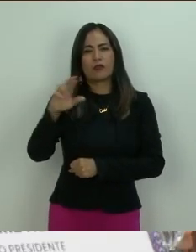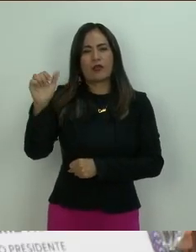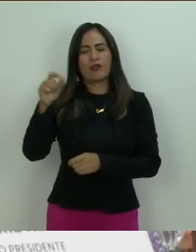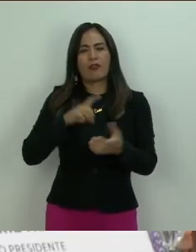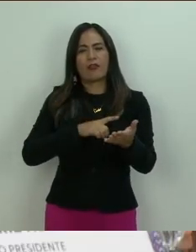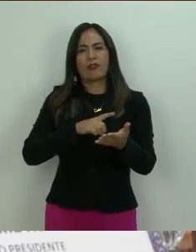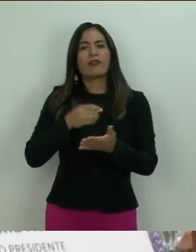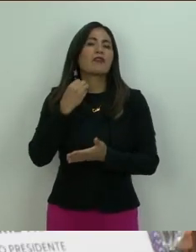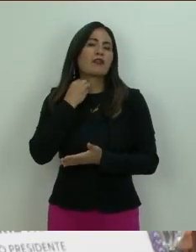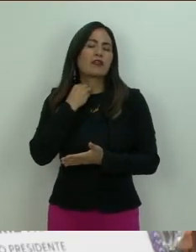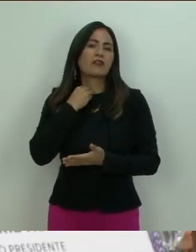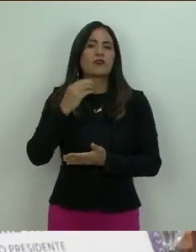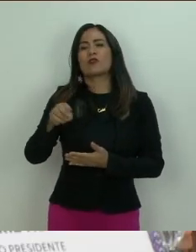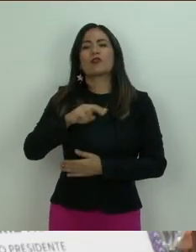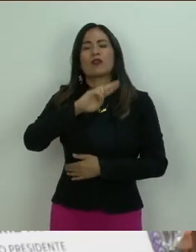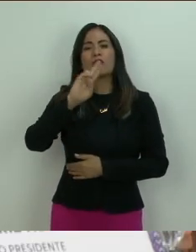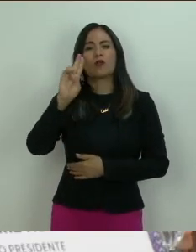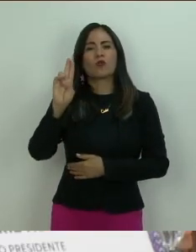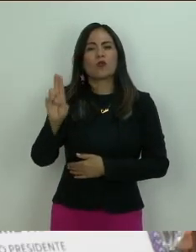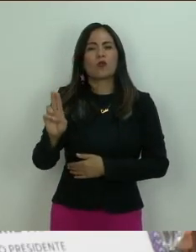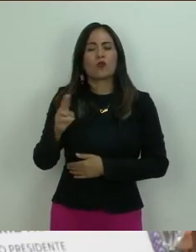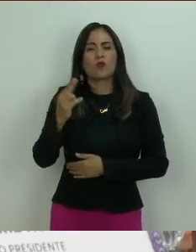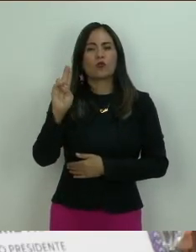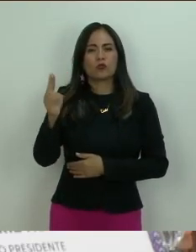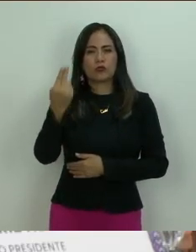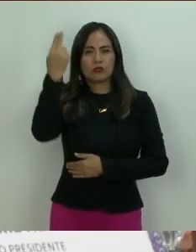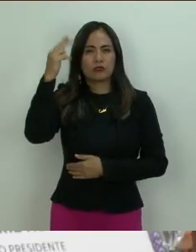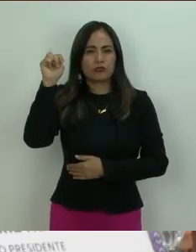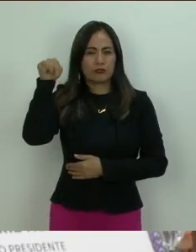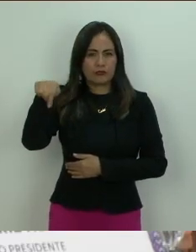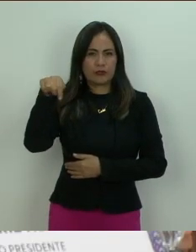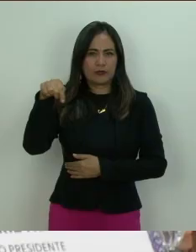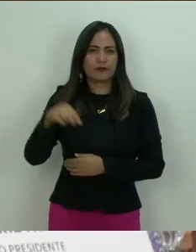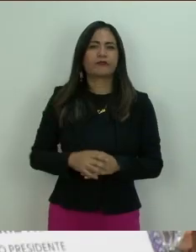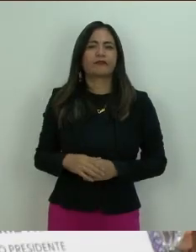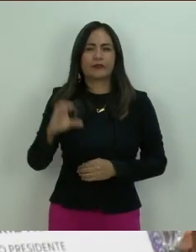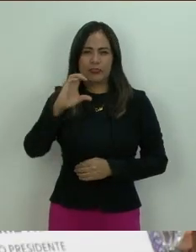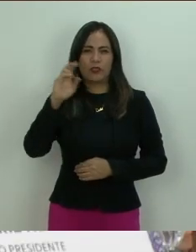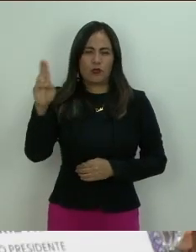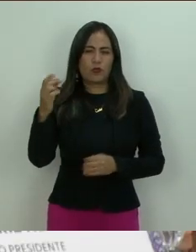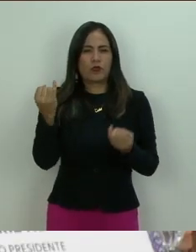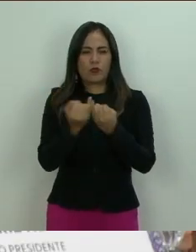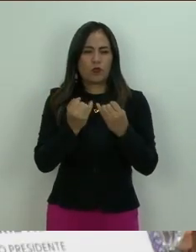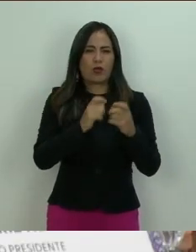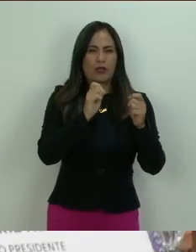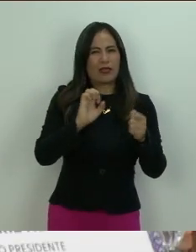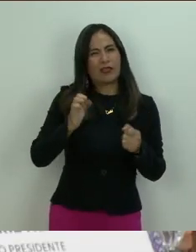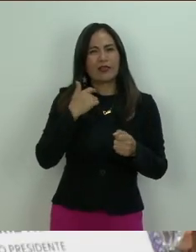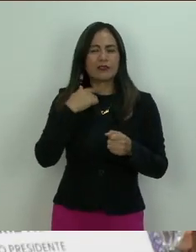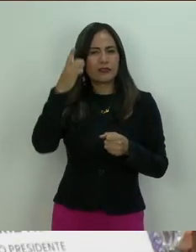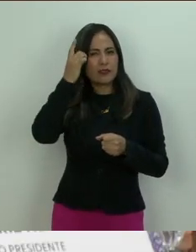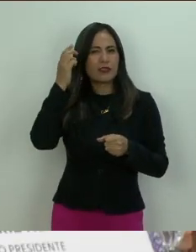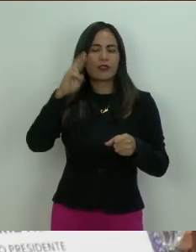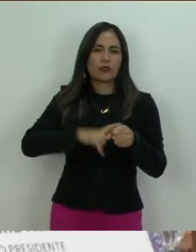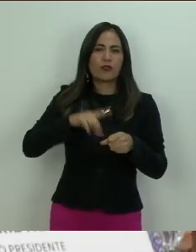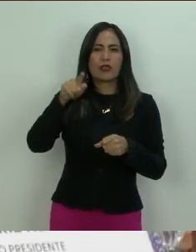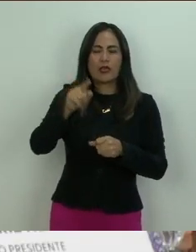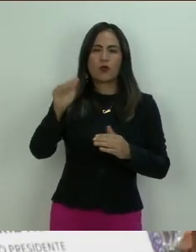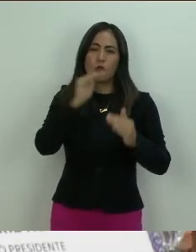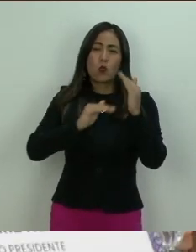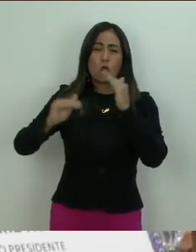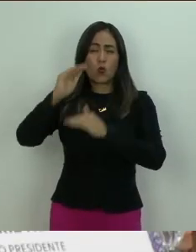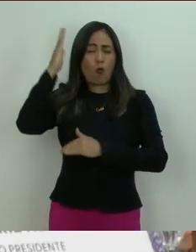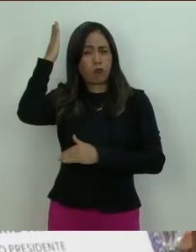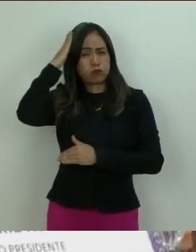Universidad Nacional Autónoma de México. Entre otros distinguidos encargos, ha sido directora de la Facultad de Derecho de la máxima casa